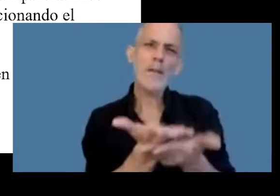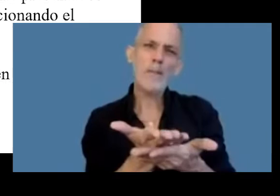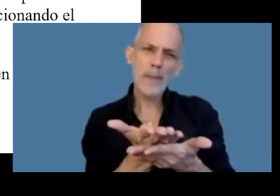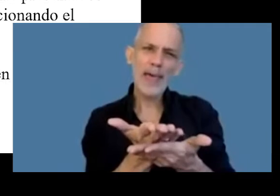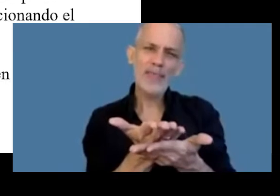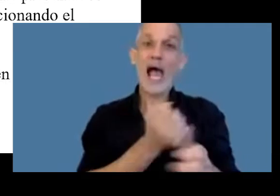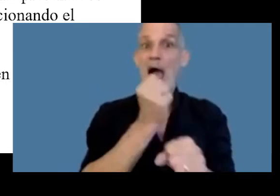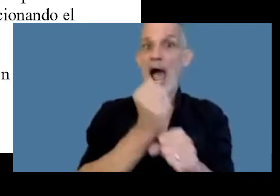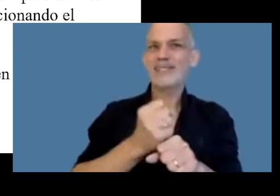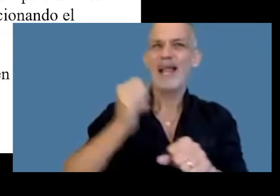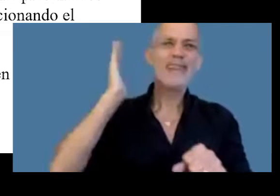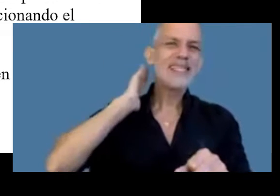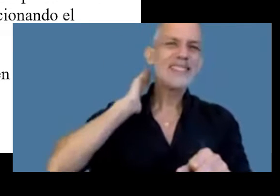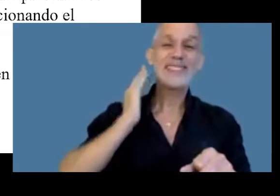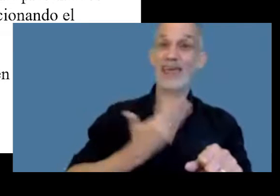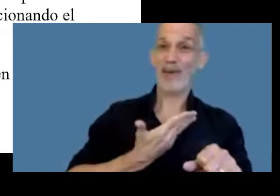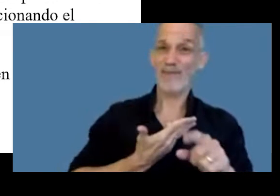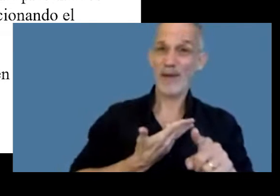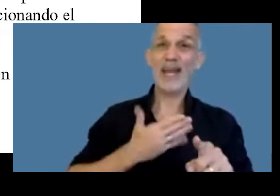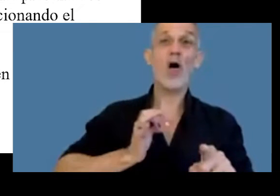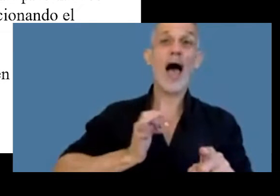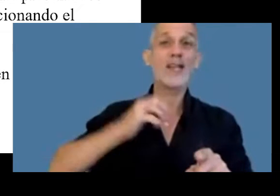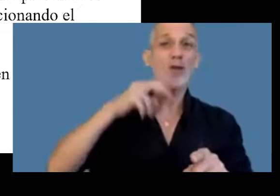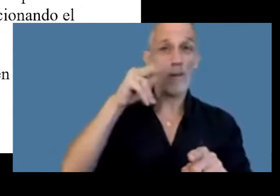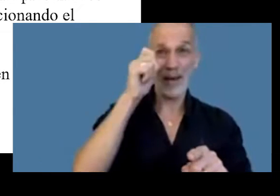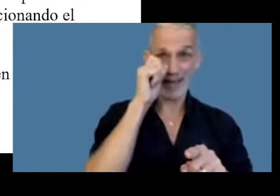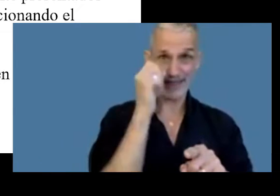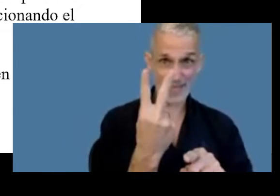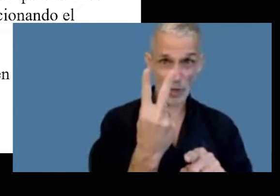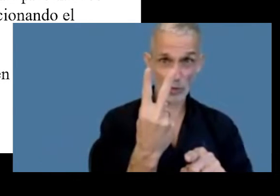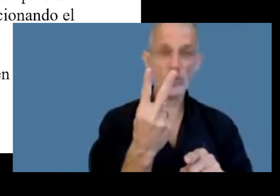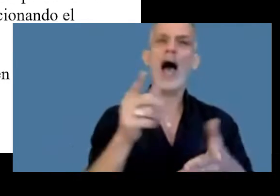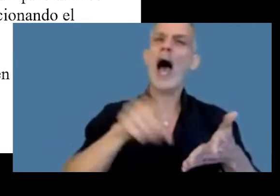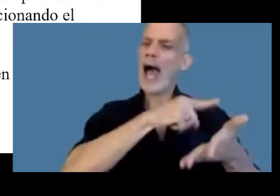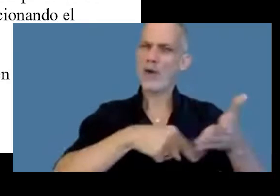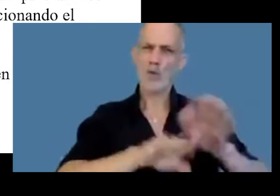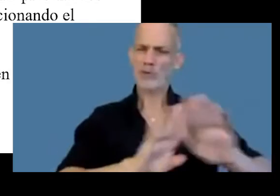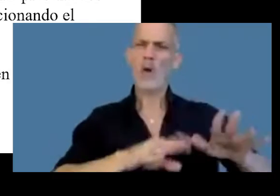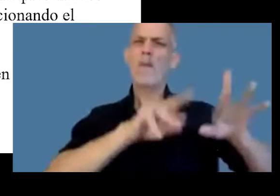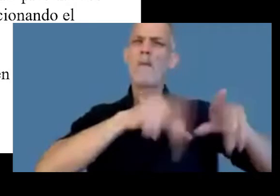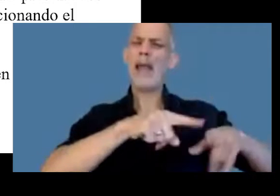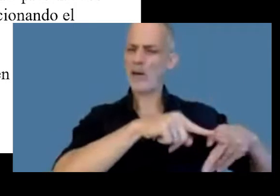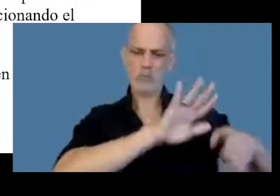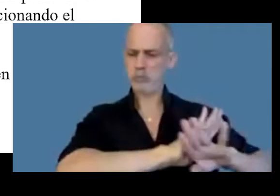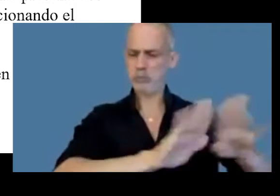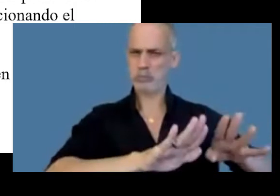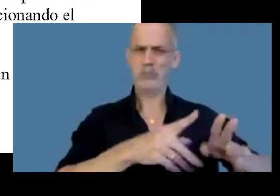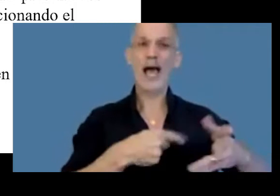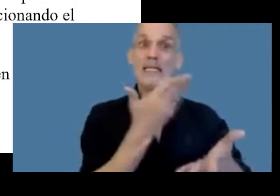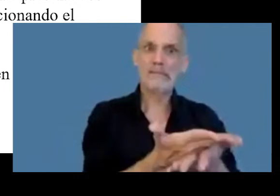el 16 de febrero del 2022 la anulación de los planes oportunamente